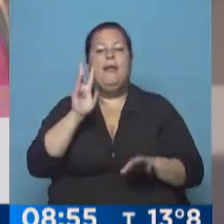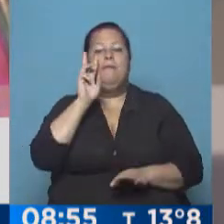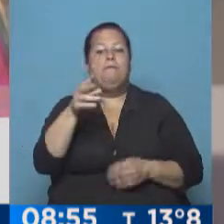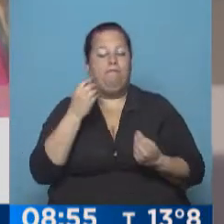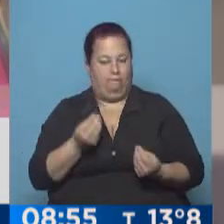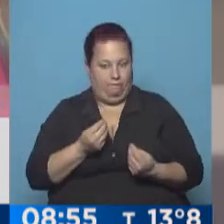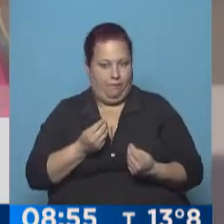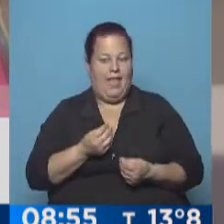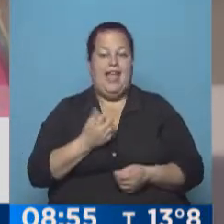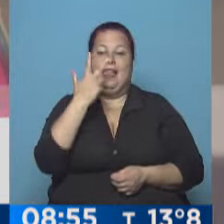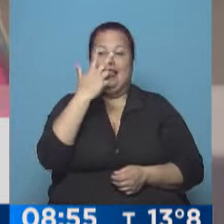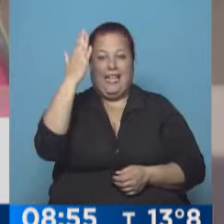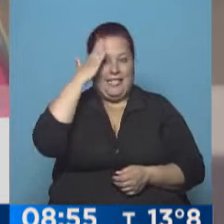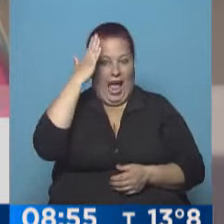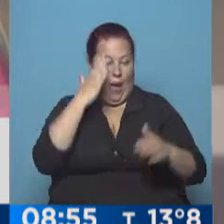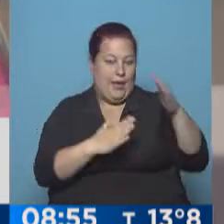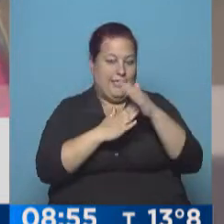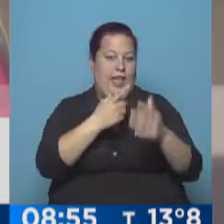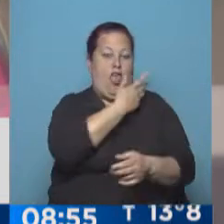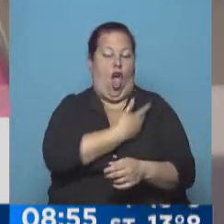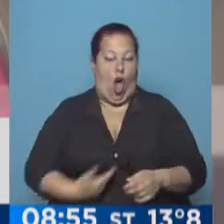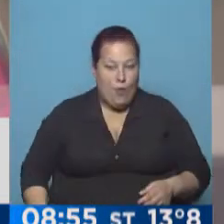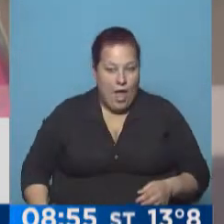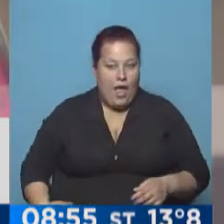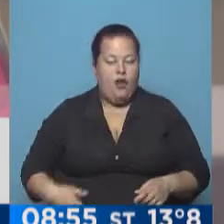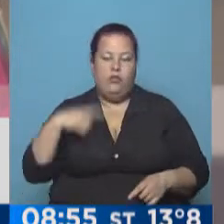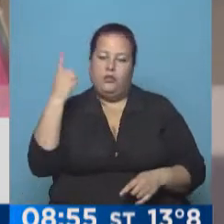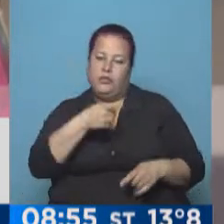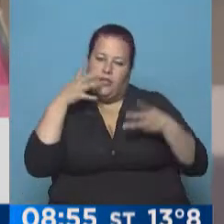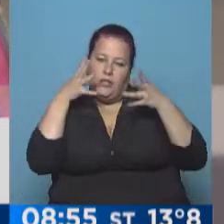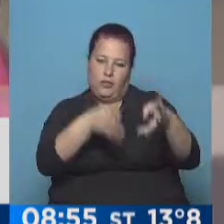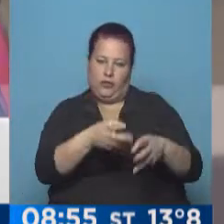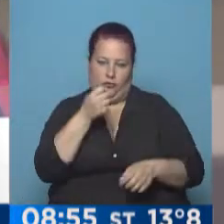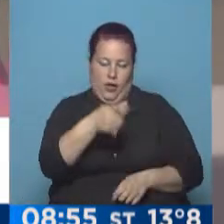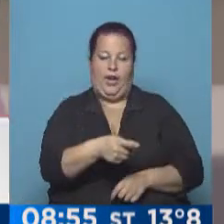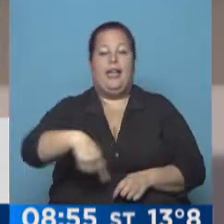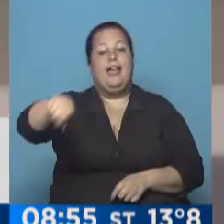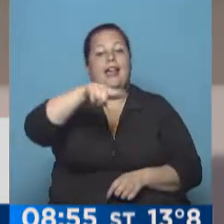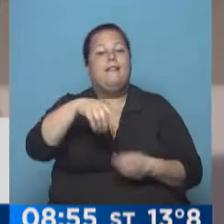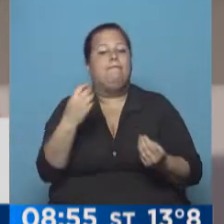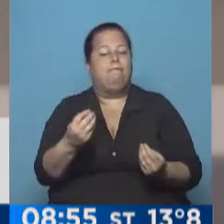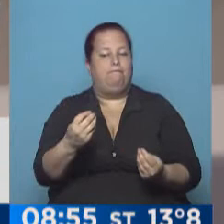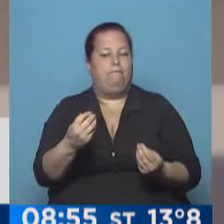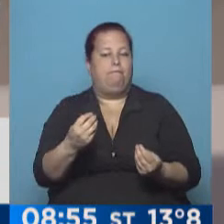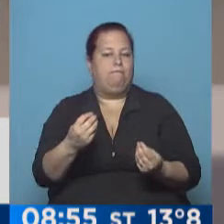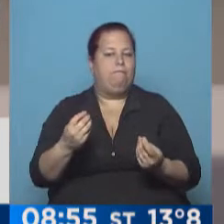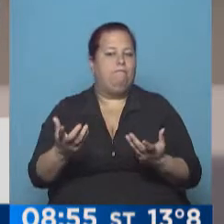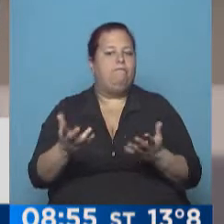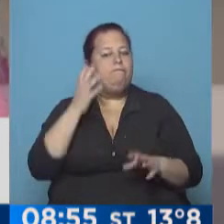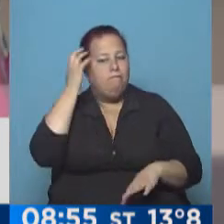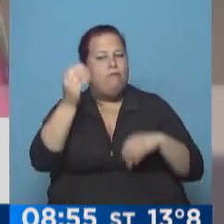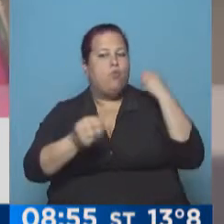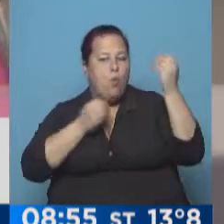que las tres principales líneas del ejecutivo están siendo atacadas esto es muy preocupante